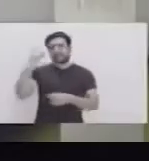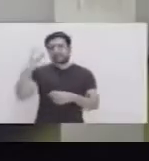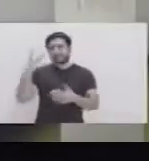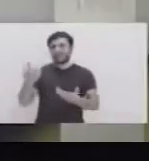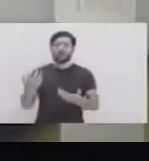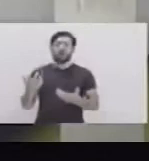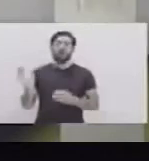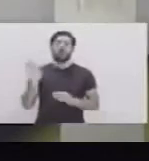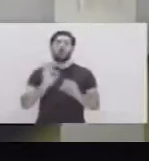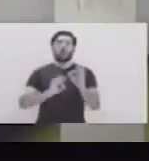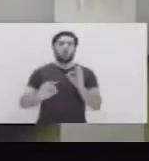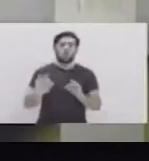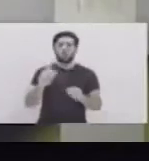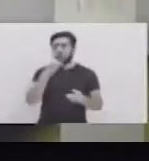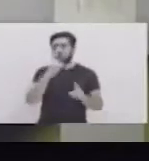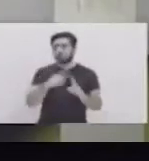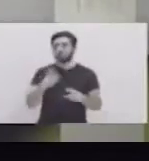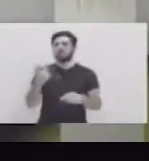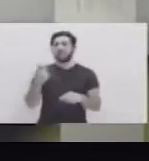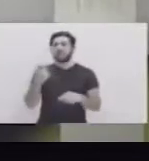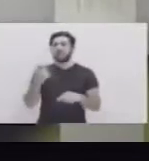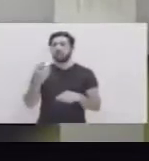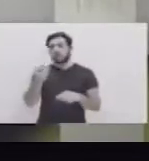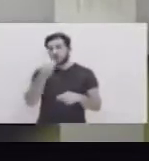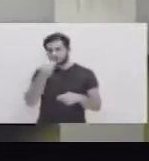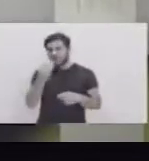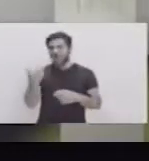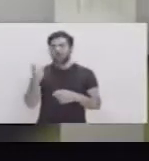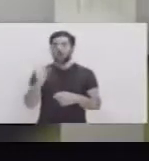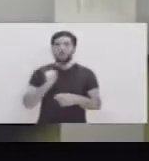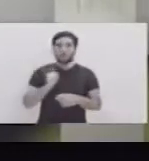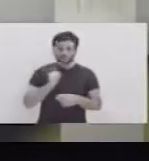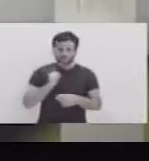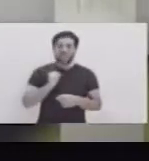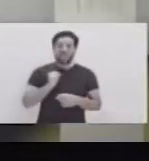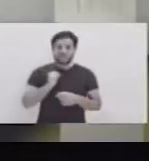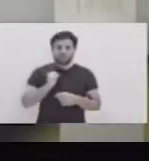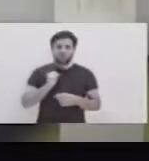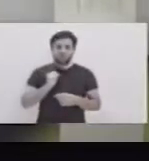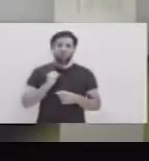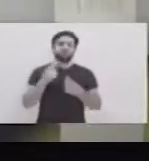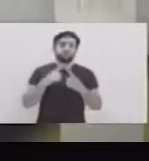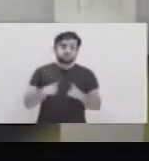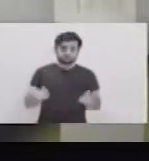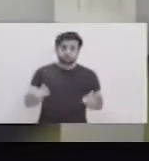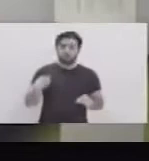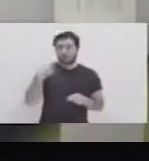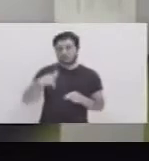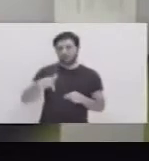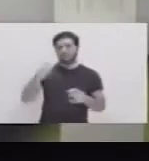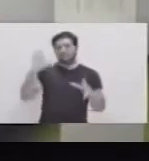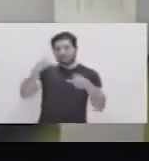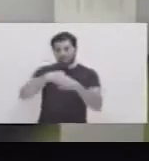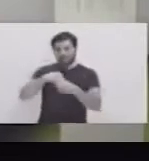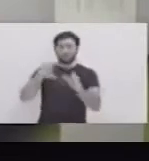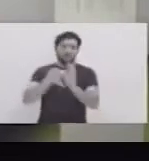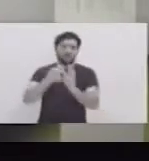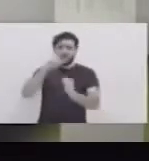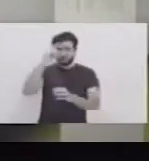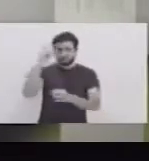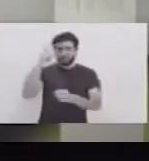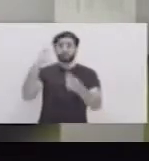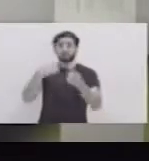compañeros de trabajo o amigos con los que compartimos de repente una salida, ¿verdad? Cosas afines, actividades que